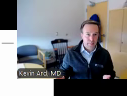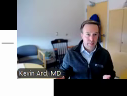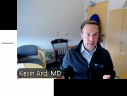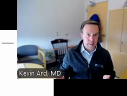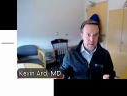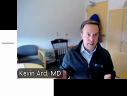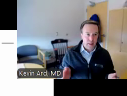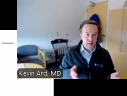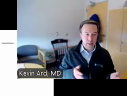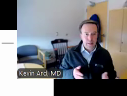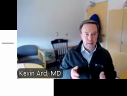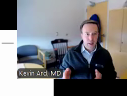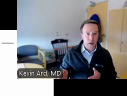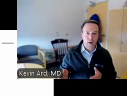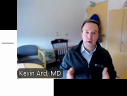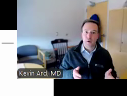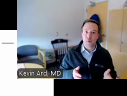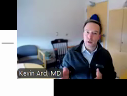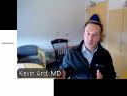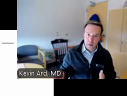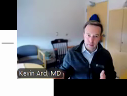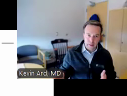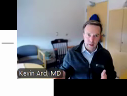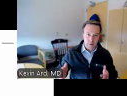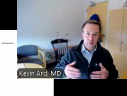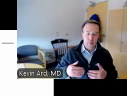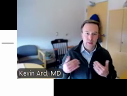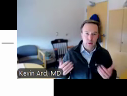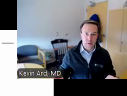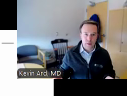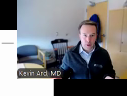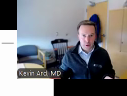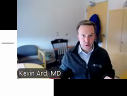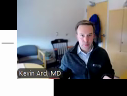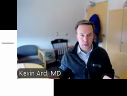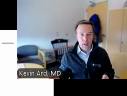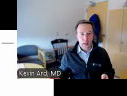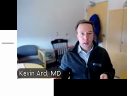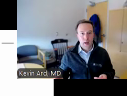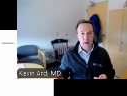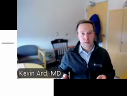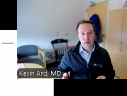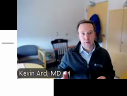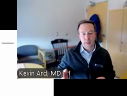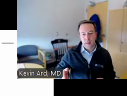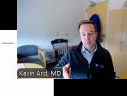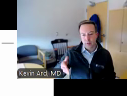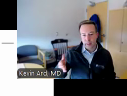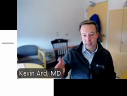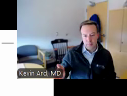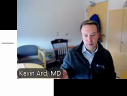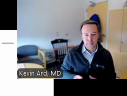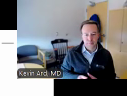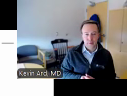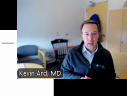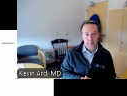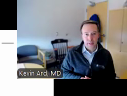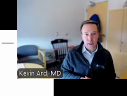cada 6 meses y es agradable. Esto es bueno porque estas dosis son